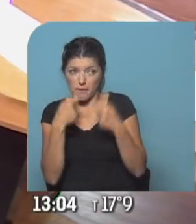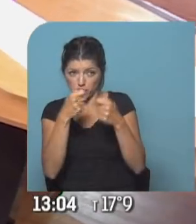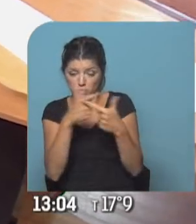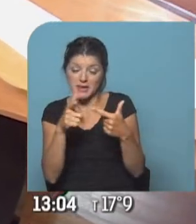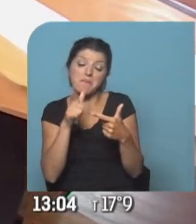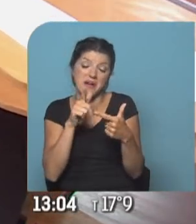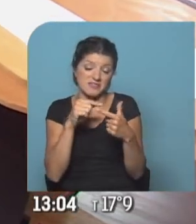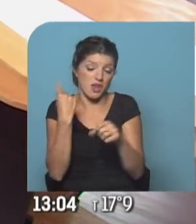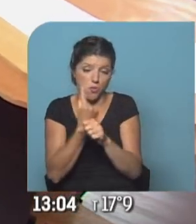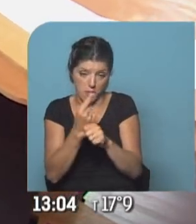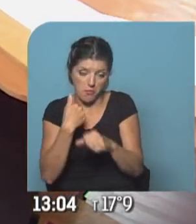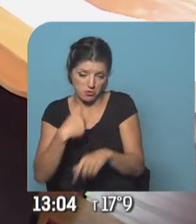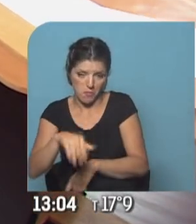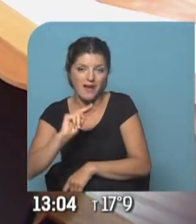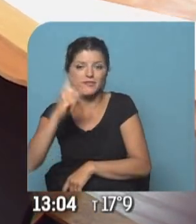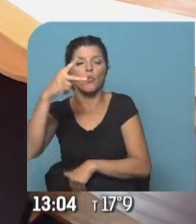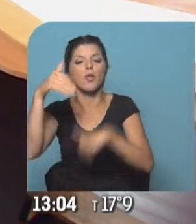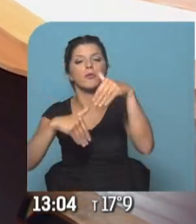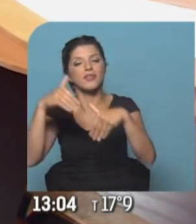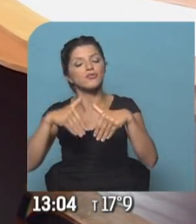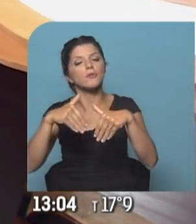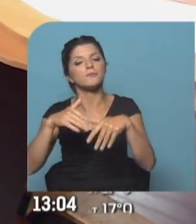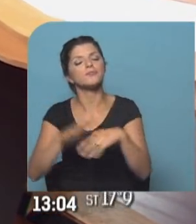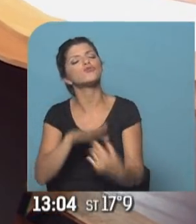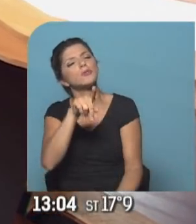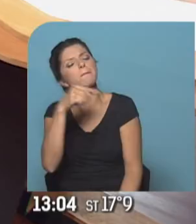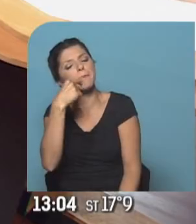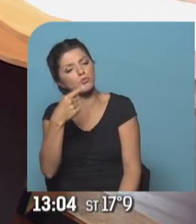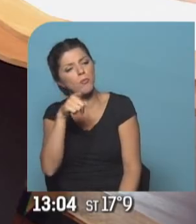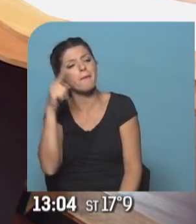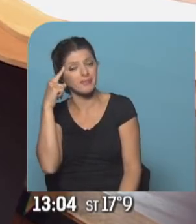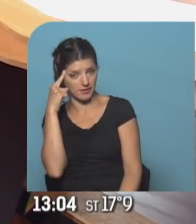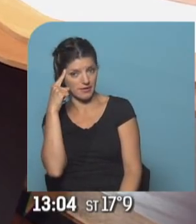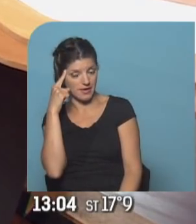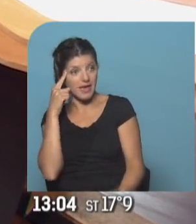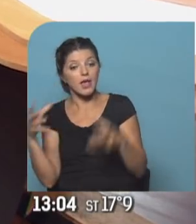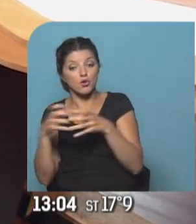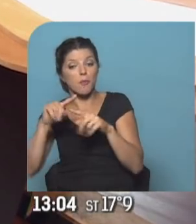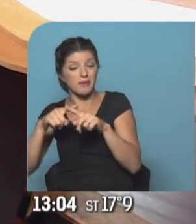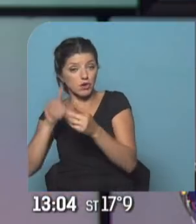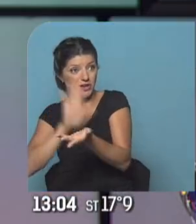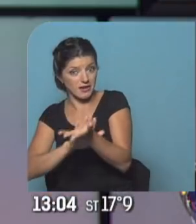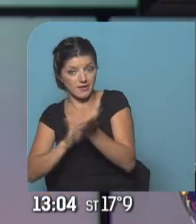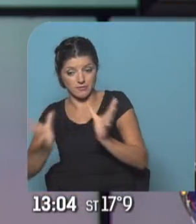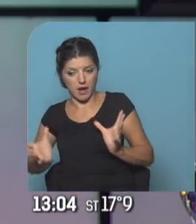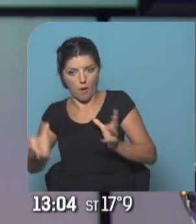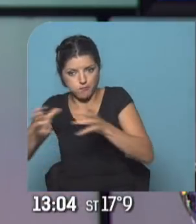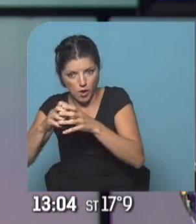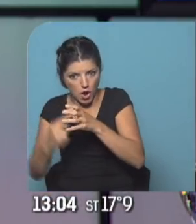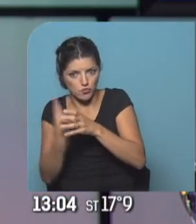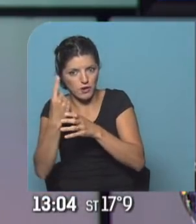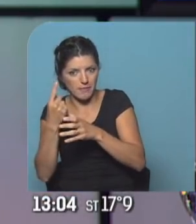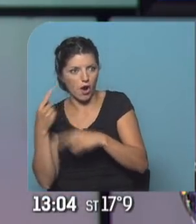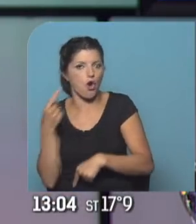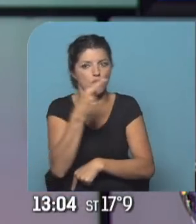se va a unir para hacerle frente a Piñera en esa segunda vuelta? Sí, porque pienso que no hay que mirar